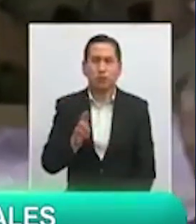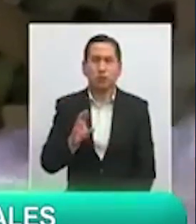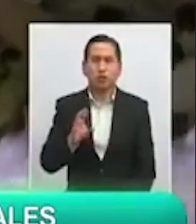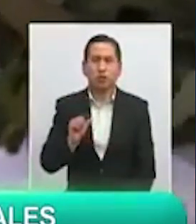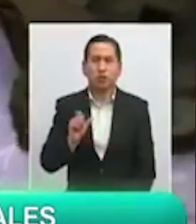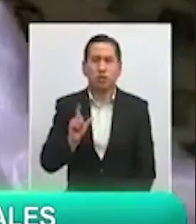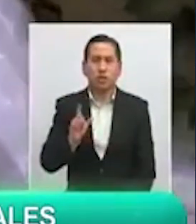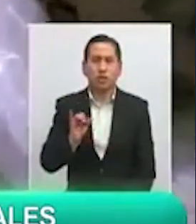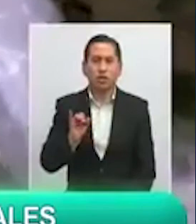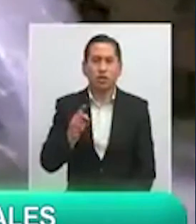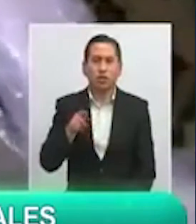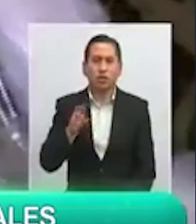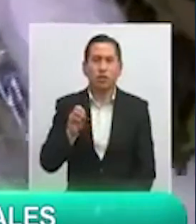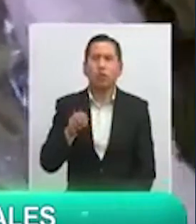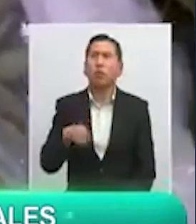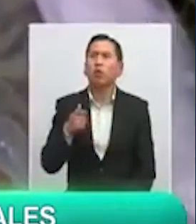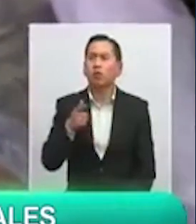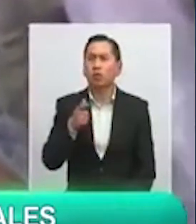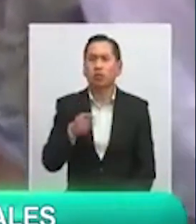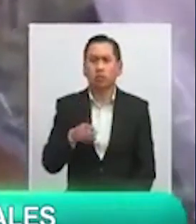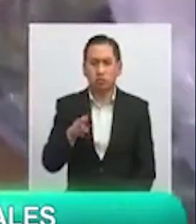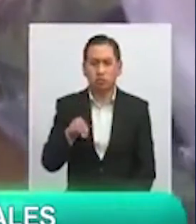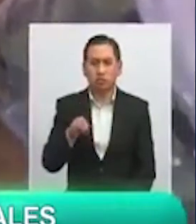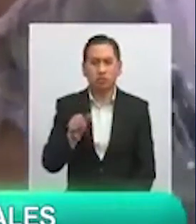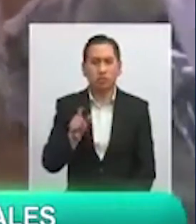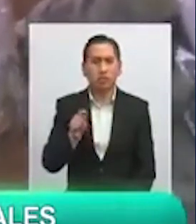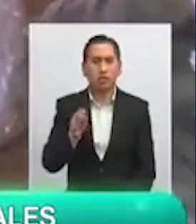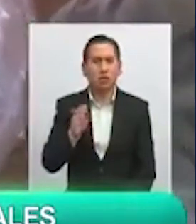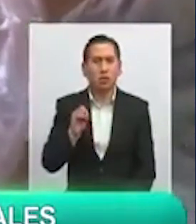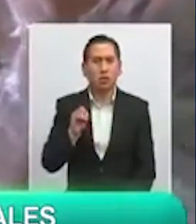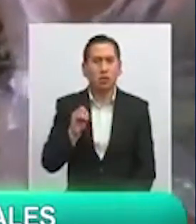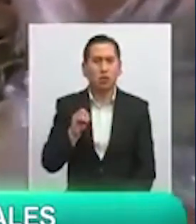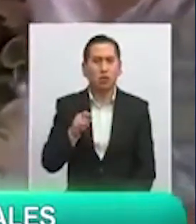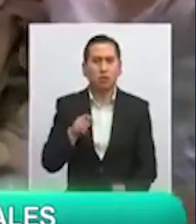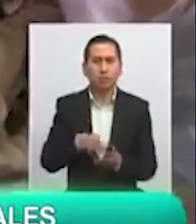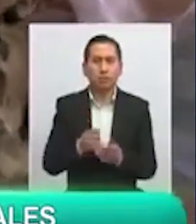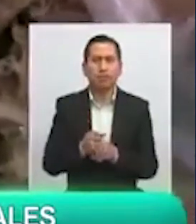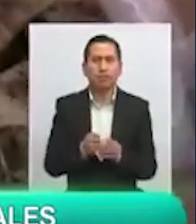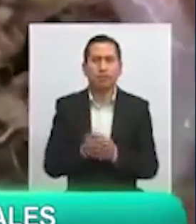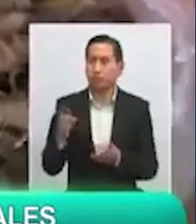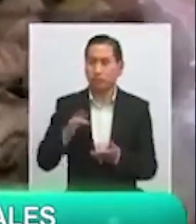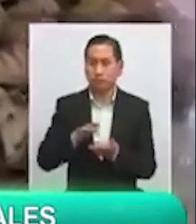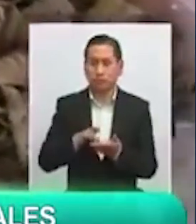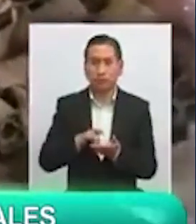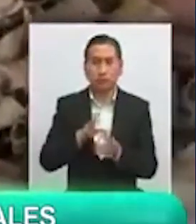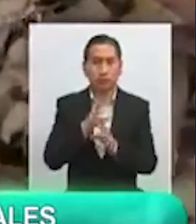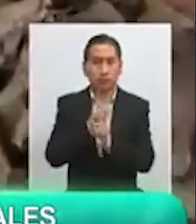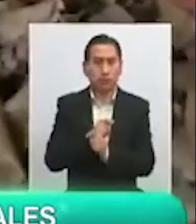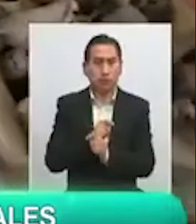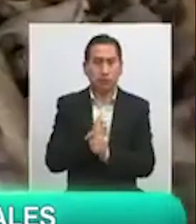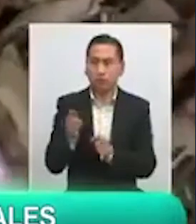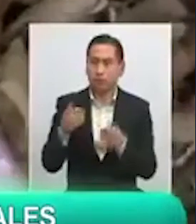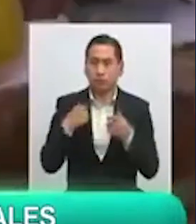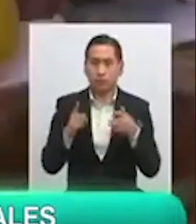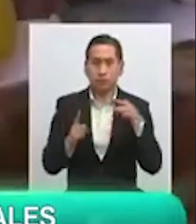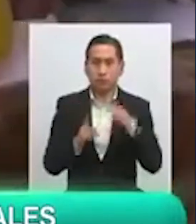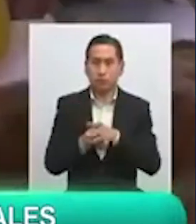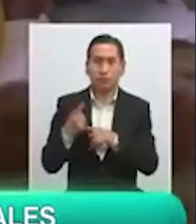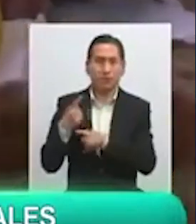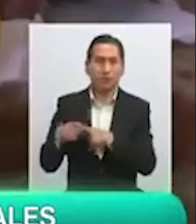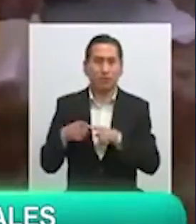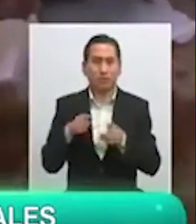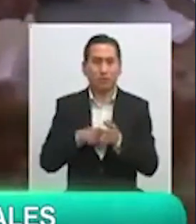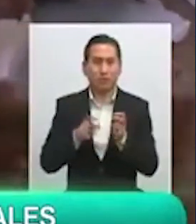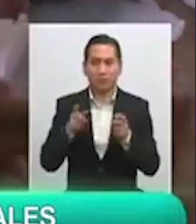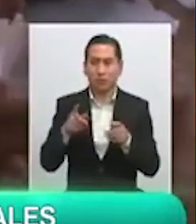Eucalipto, después ese matico, con esos. La medicina tradicional, aunque tiene repertorios de